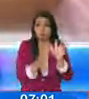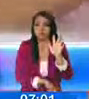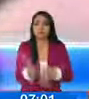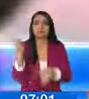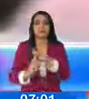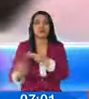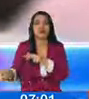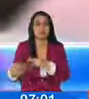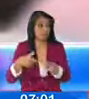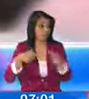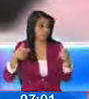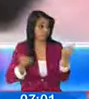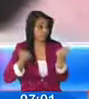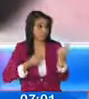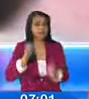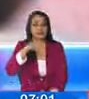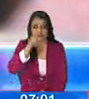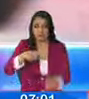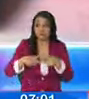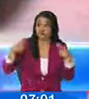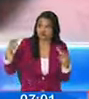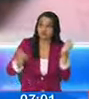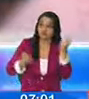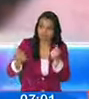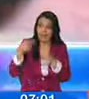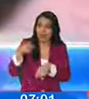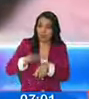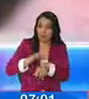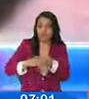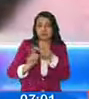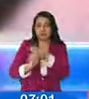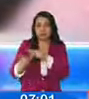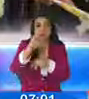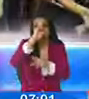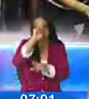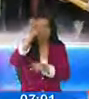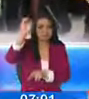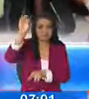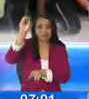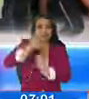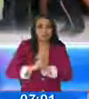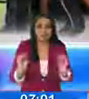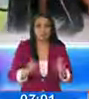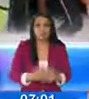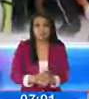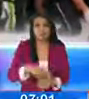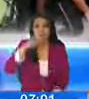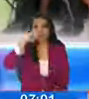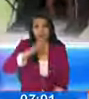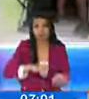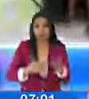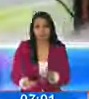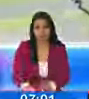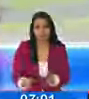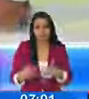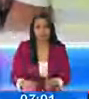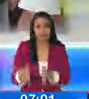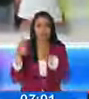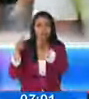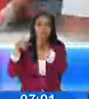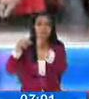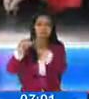fue. ¿El furgón? Sí, fue para allá. Sí, es el furgón, el padre, sí. Se cruzó el padre, no respetó nada. El cuerpo sin vida del infante fue llevado hasta el anfiteatro